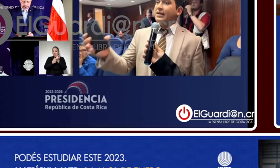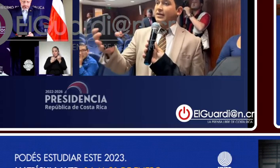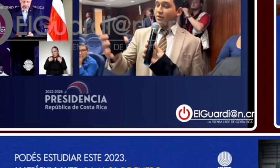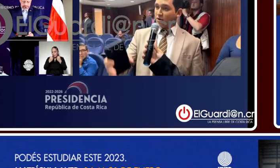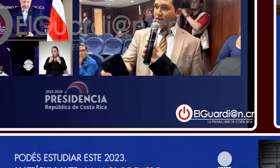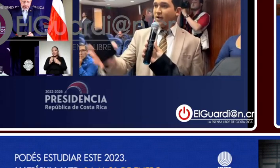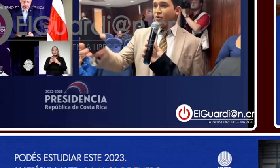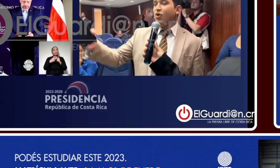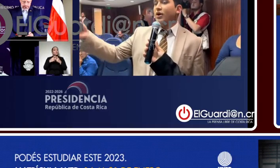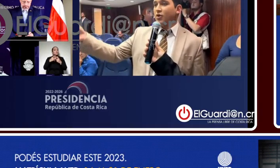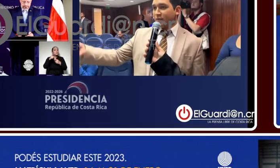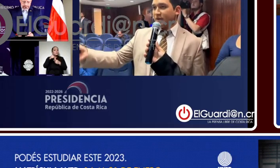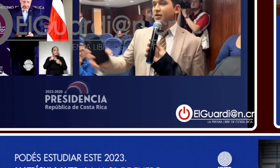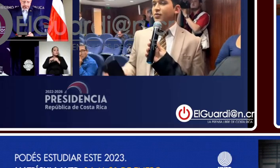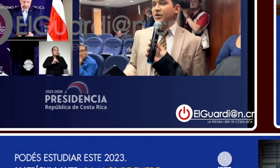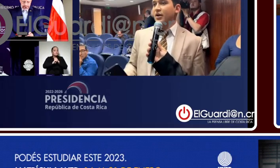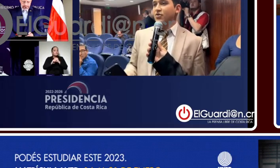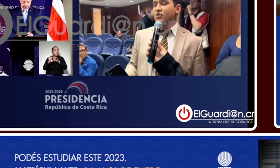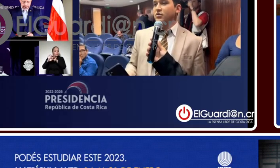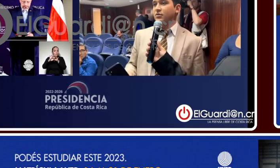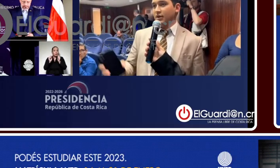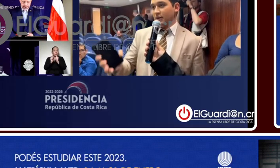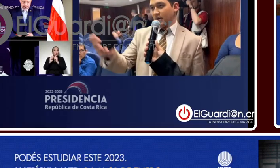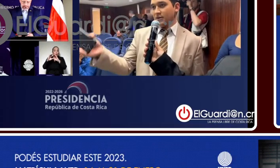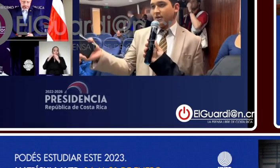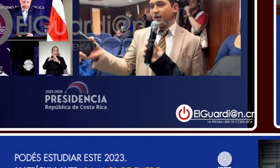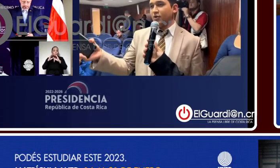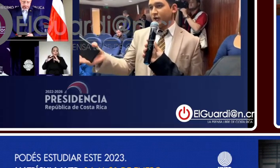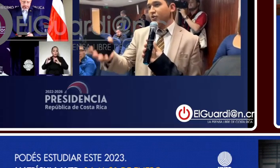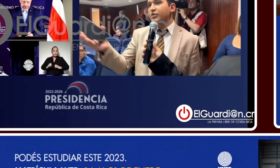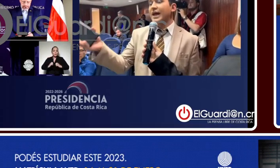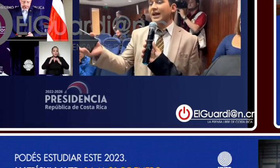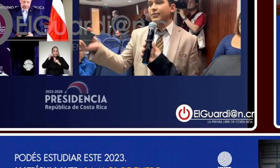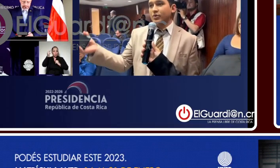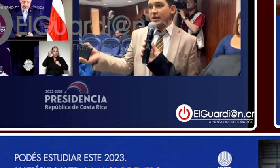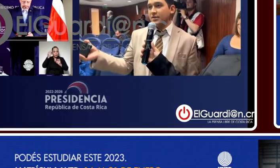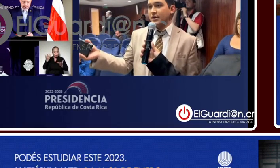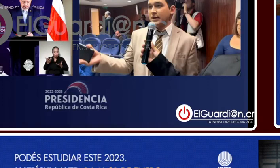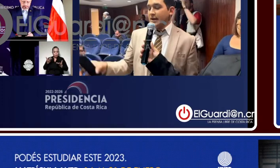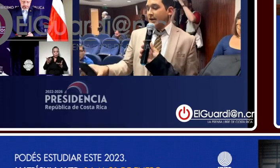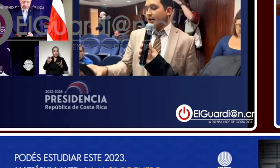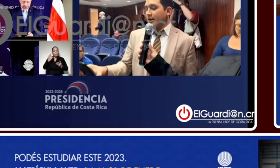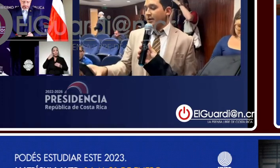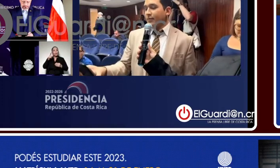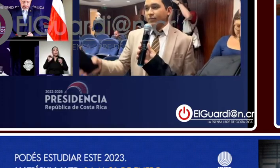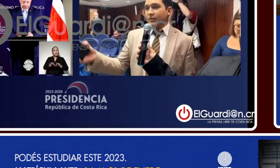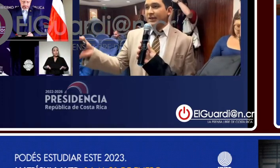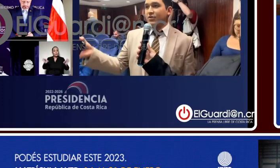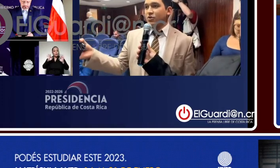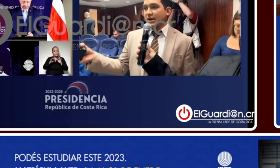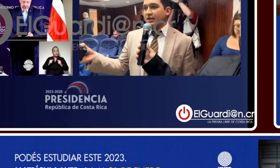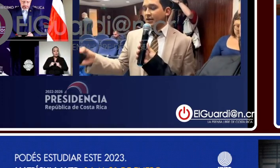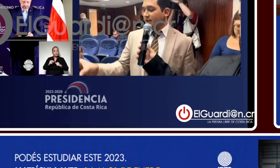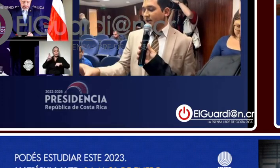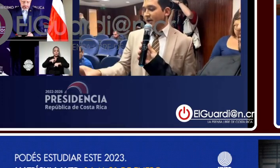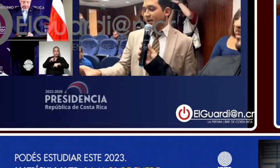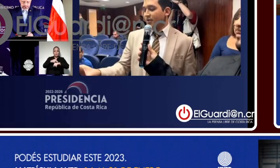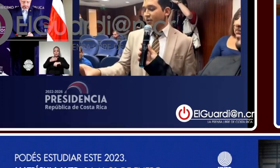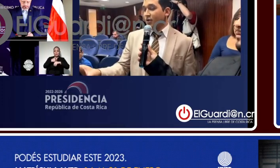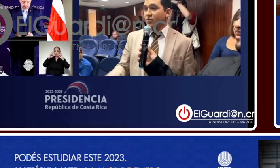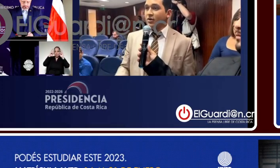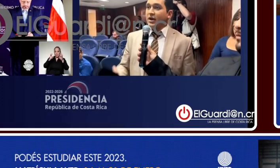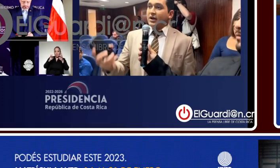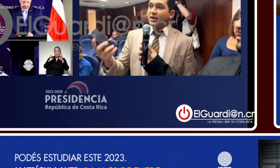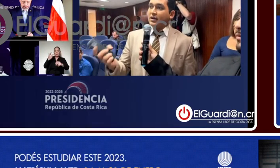campañas se coordinaron con el comité de comunicación que existe en el gobierno, dada la importancia nacional que tiene el tema